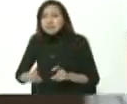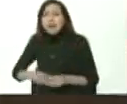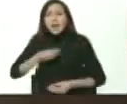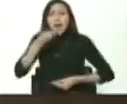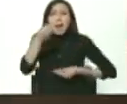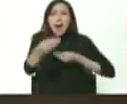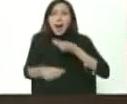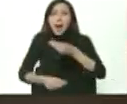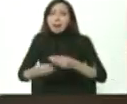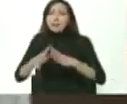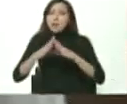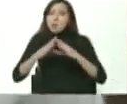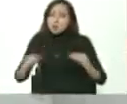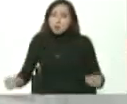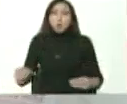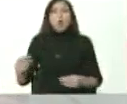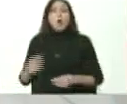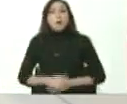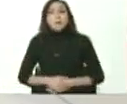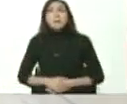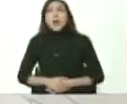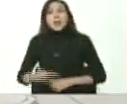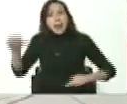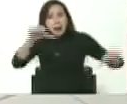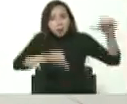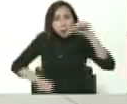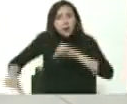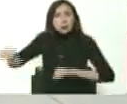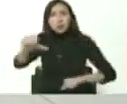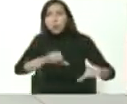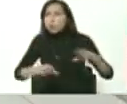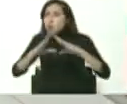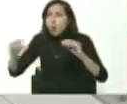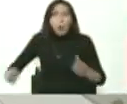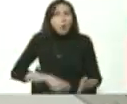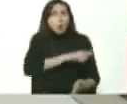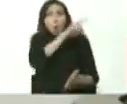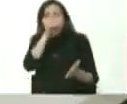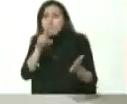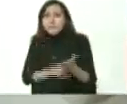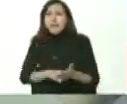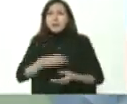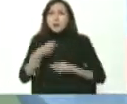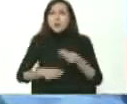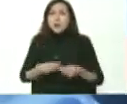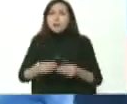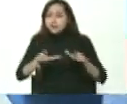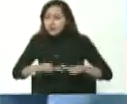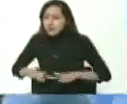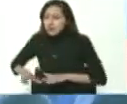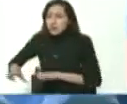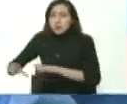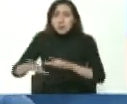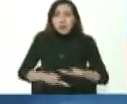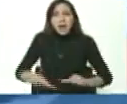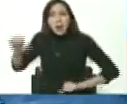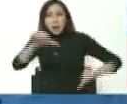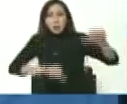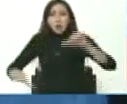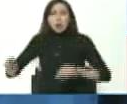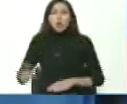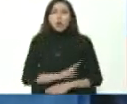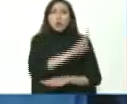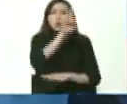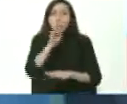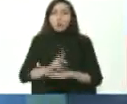realizando exámenes de laboratorio como hematología completa, orina, parcial de orina, y en el departamento Suma, que es otro laboratorio que se utilizan técnicas